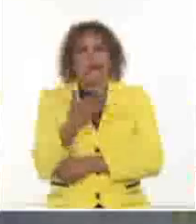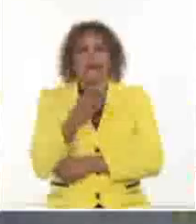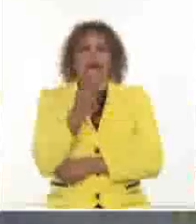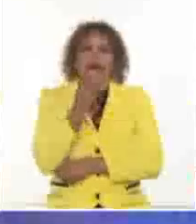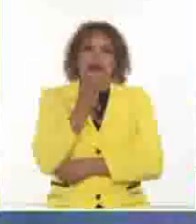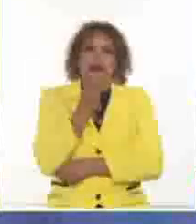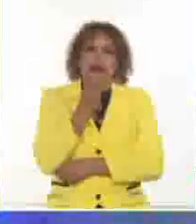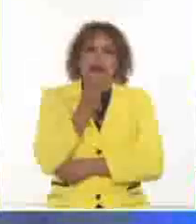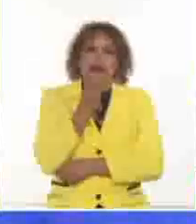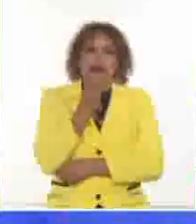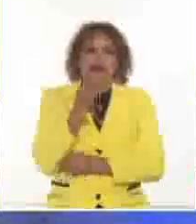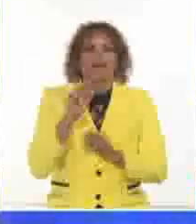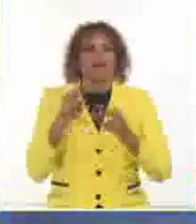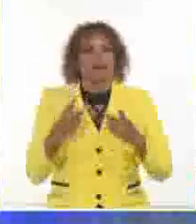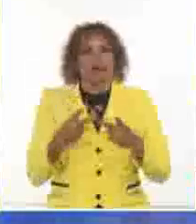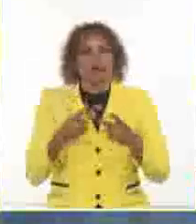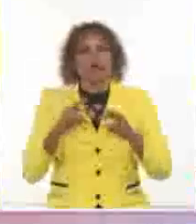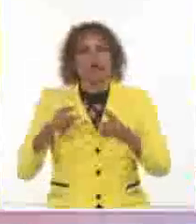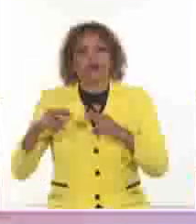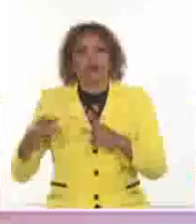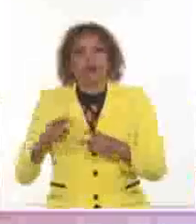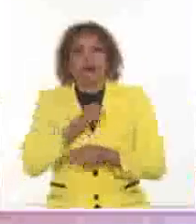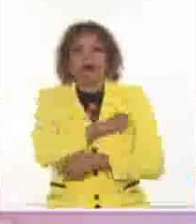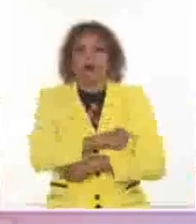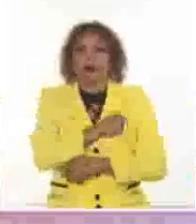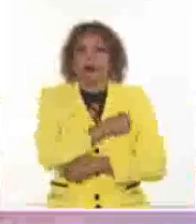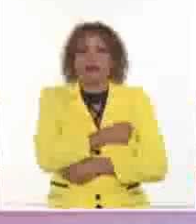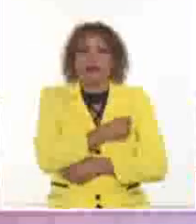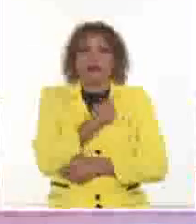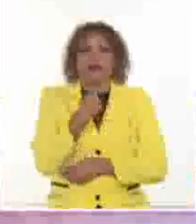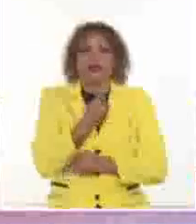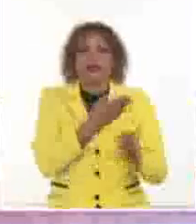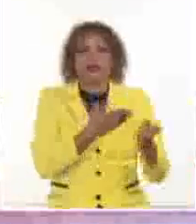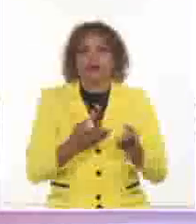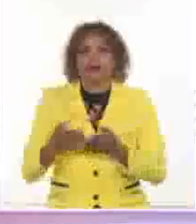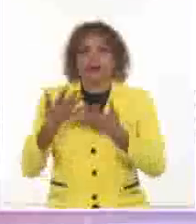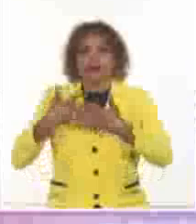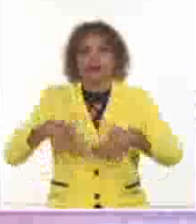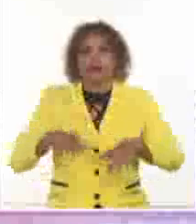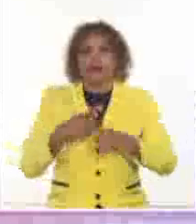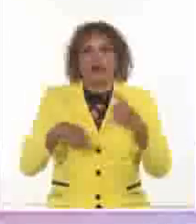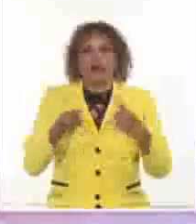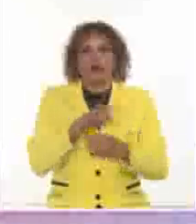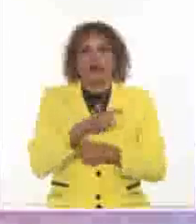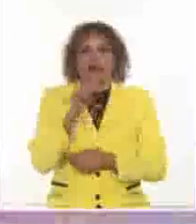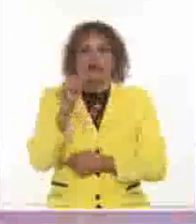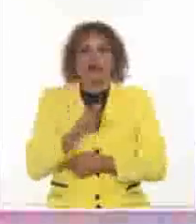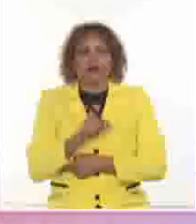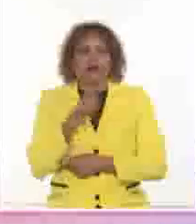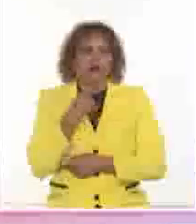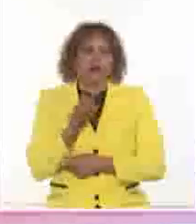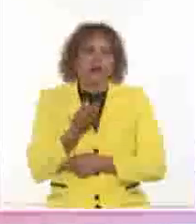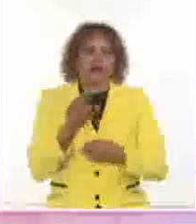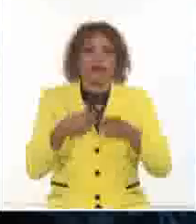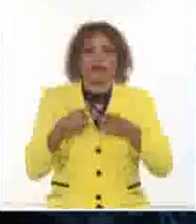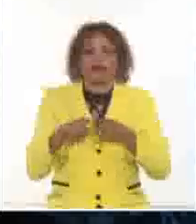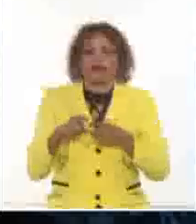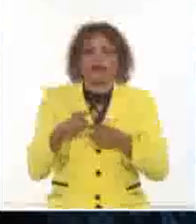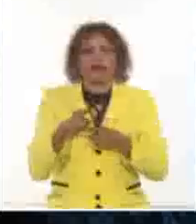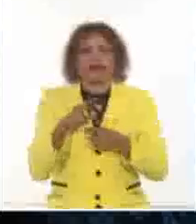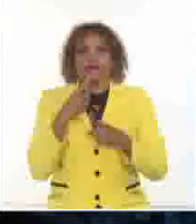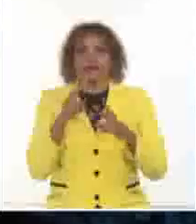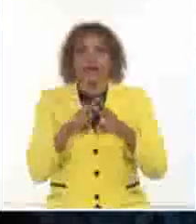a multiplicar el amor y abrazó la suerte de recibir en la Gala Cubana contra la Homofobia y la Transfobia a Clarissa Vitar,